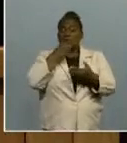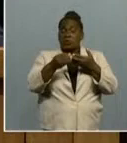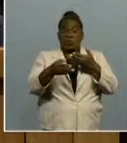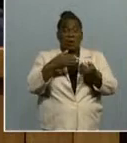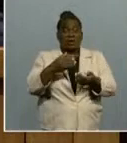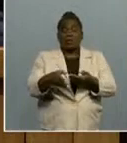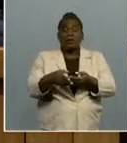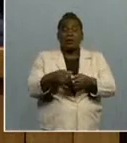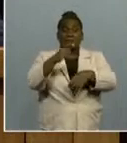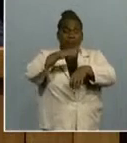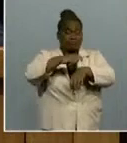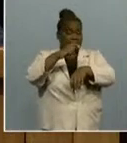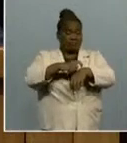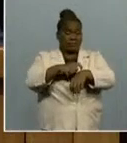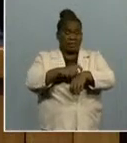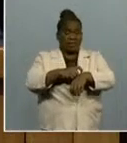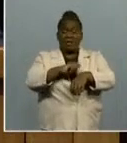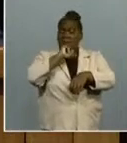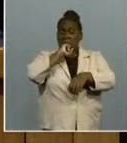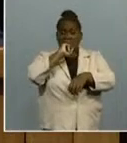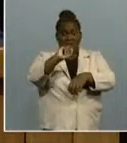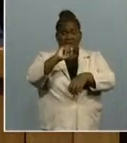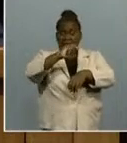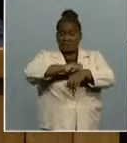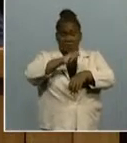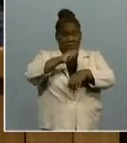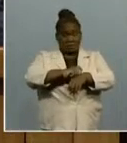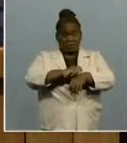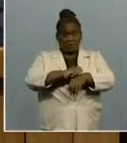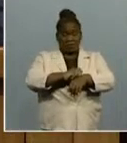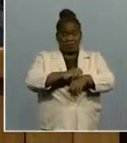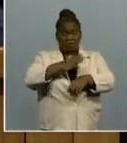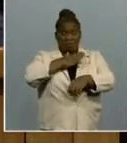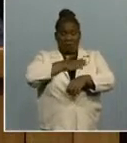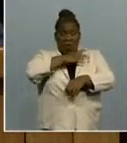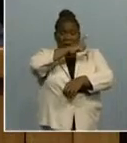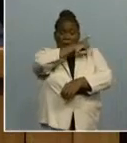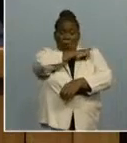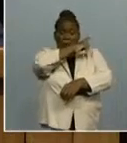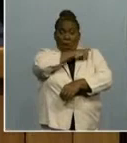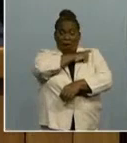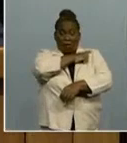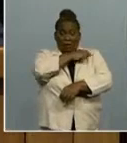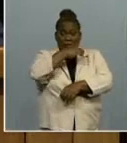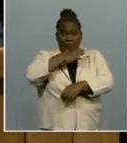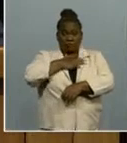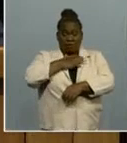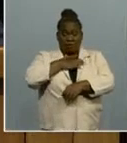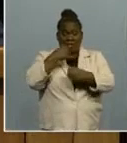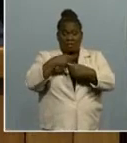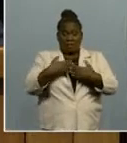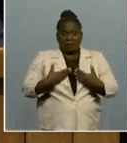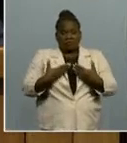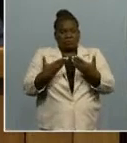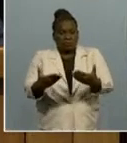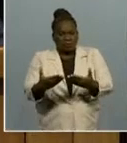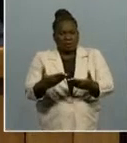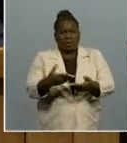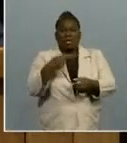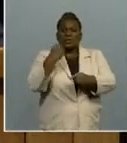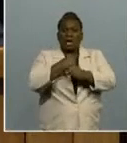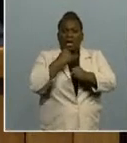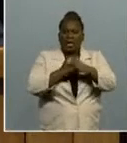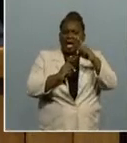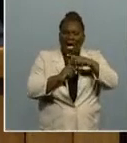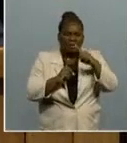pero esencialmente en las más difíciles y retadoras nuestros cuadros deben sobresalir por su dedicación a la tarea